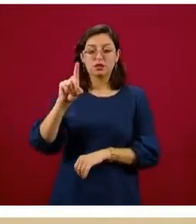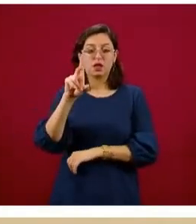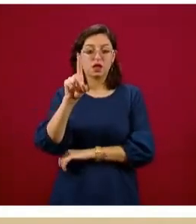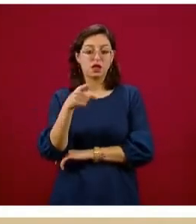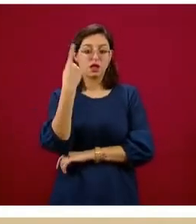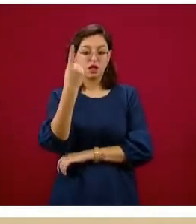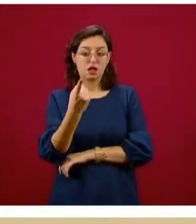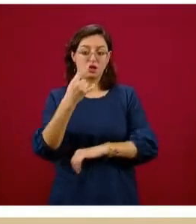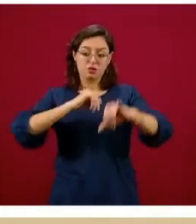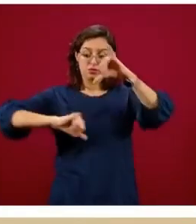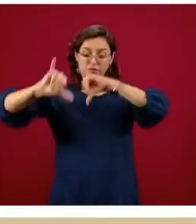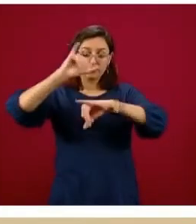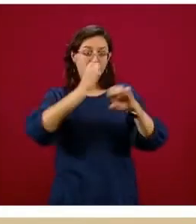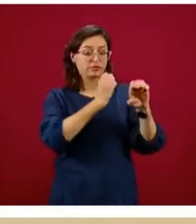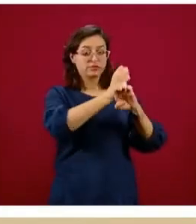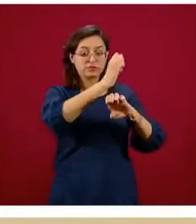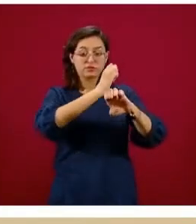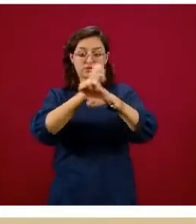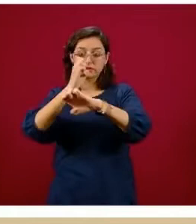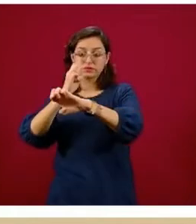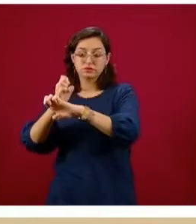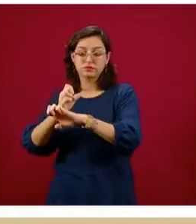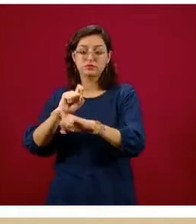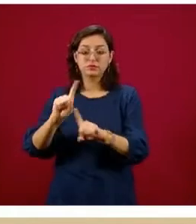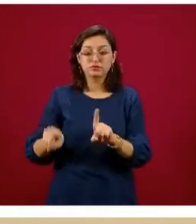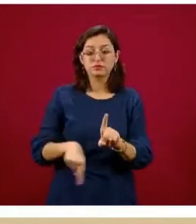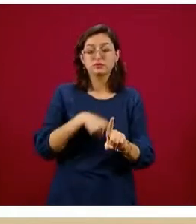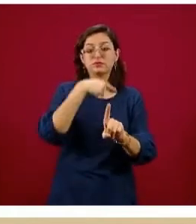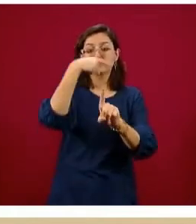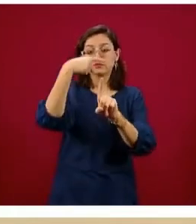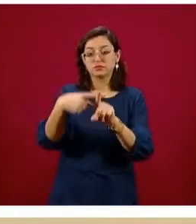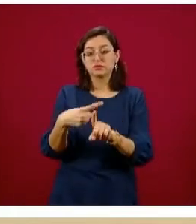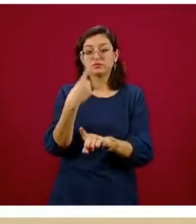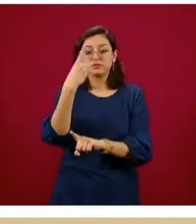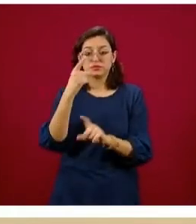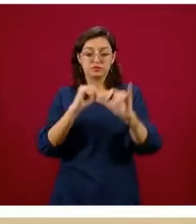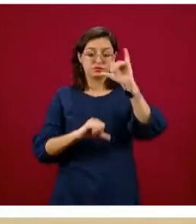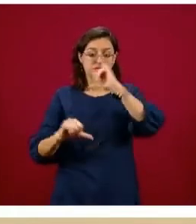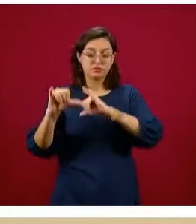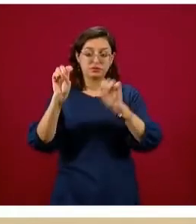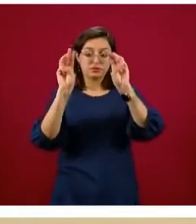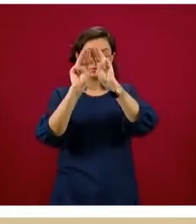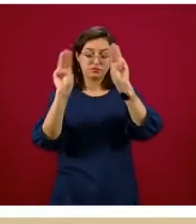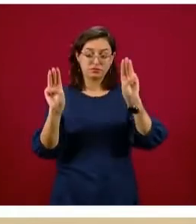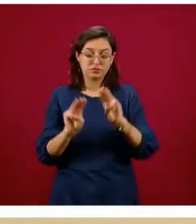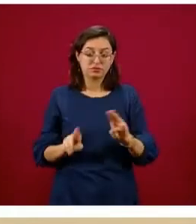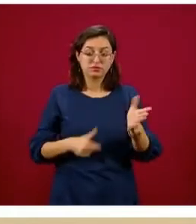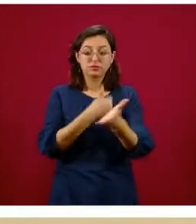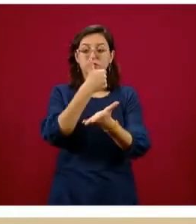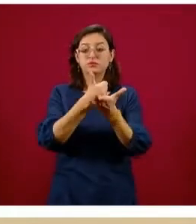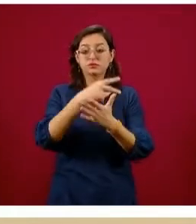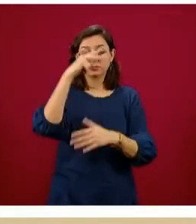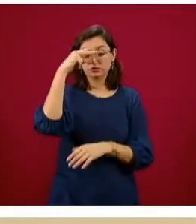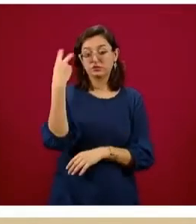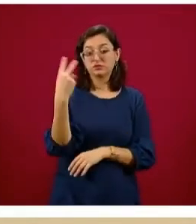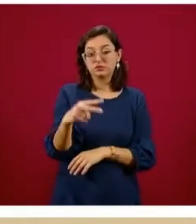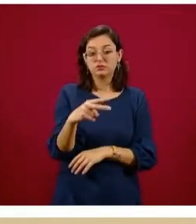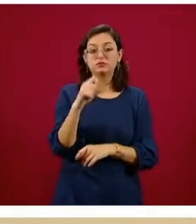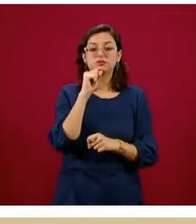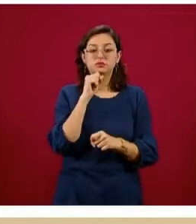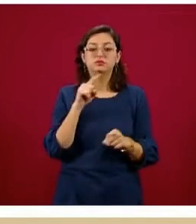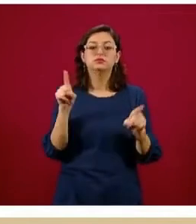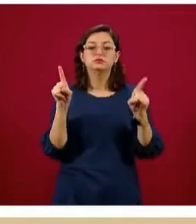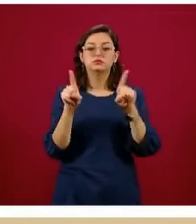laboratorios en todo México, más el laboratorio metropolitano de la Ciudad de México. Así también en